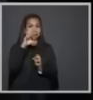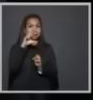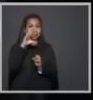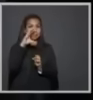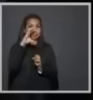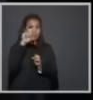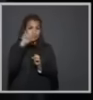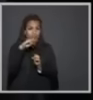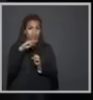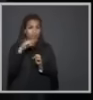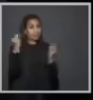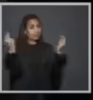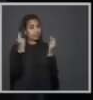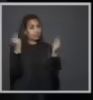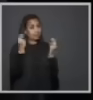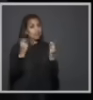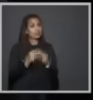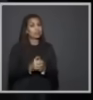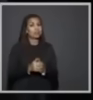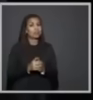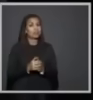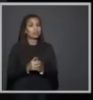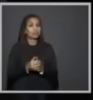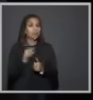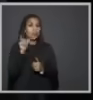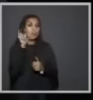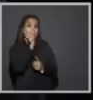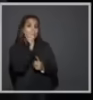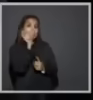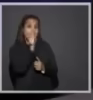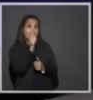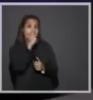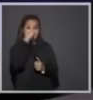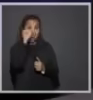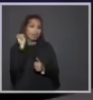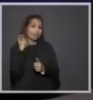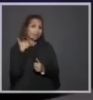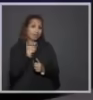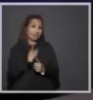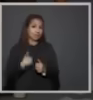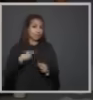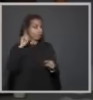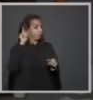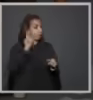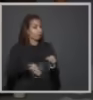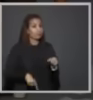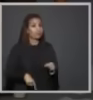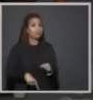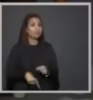Necesario. Pensión expresidentes. Quitarlas. Partidos políticos.